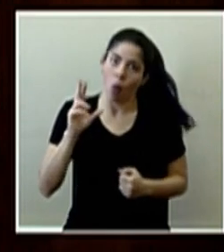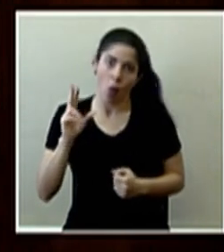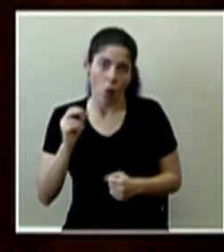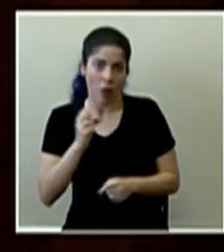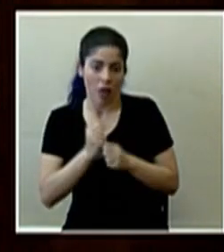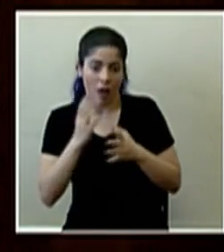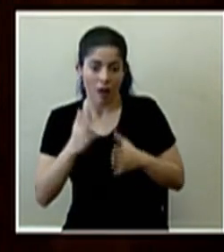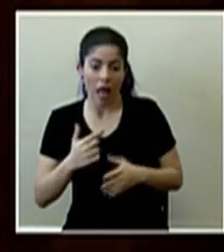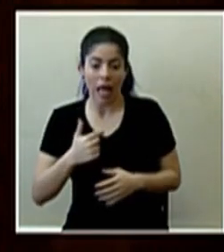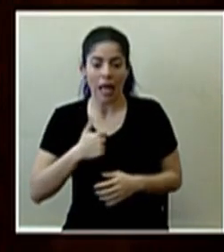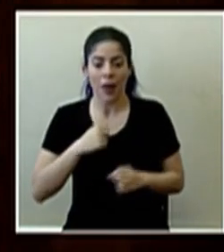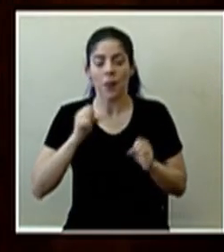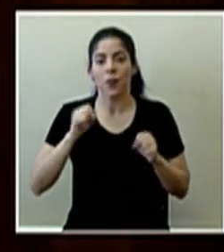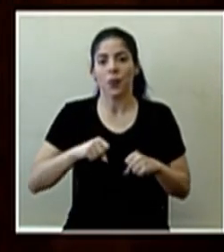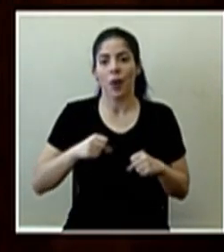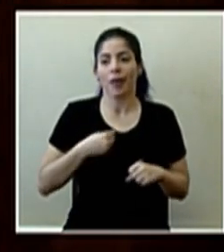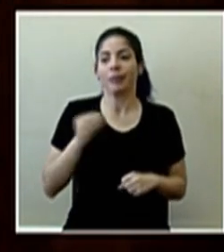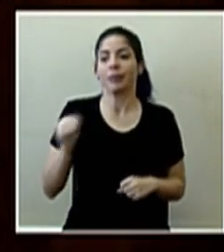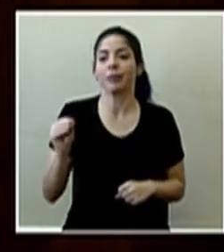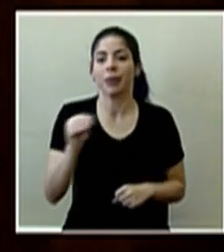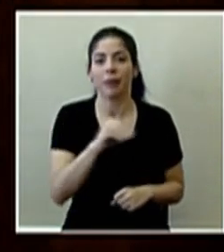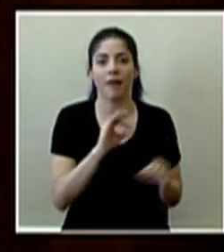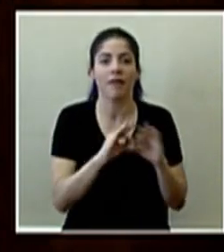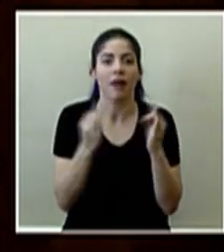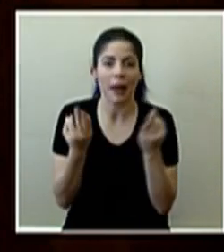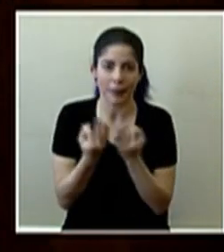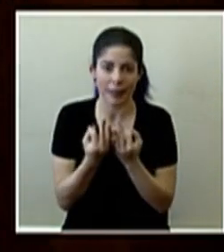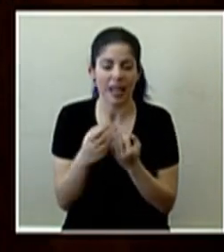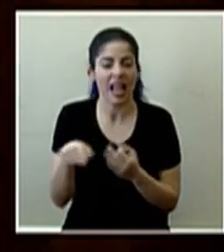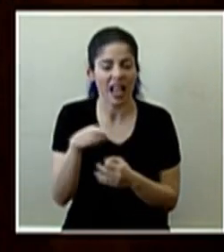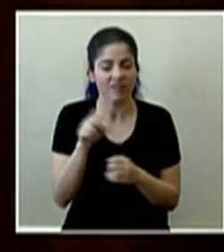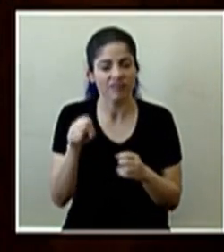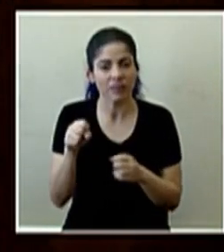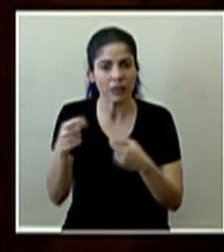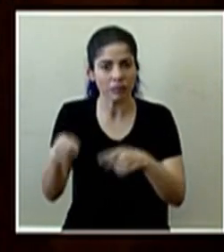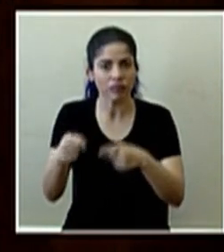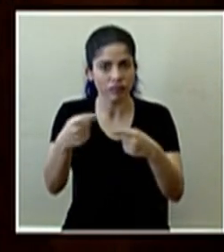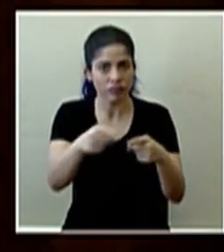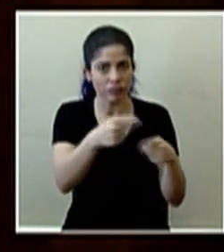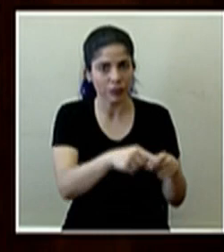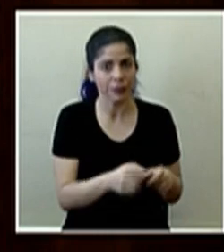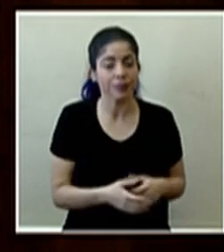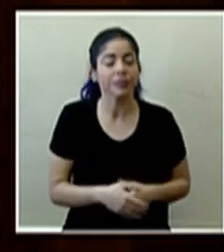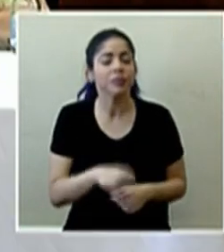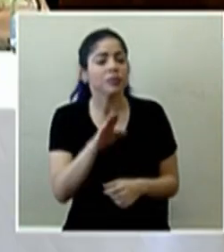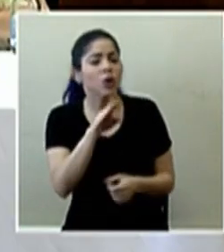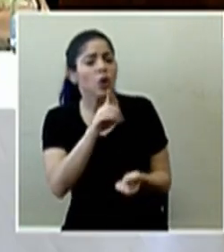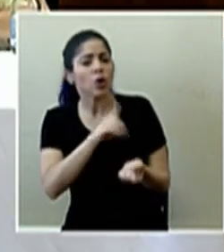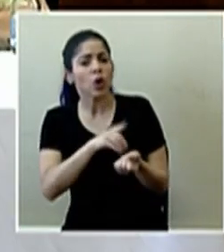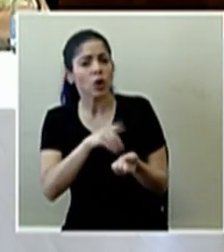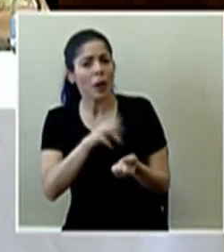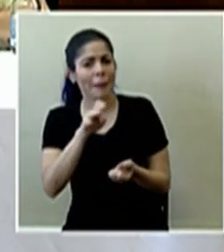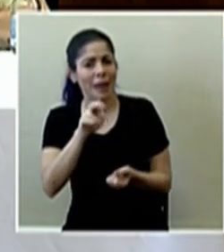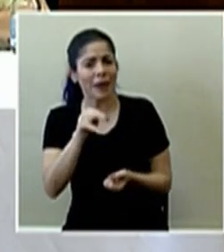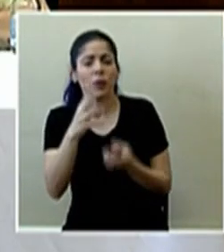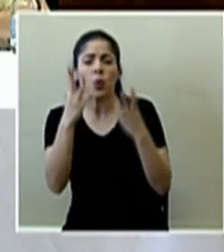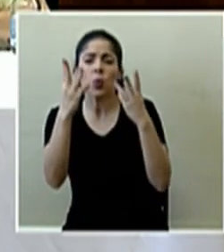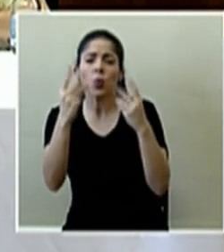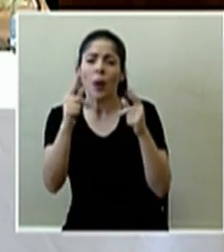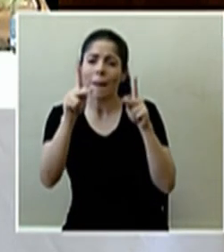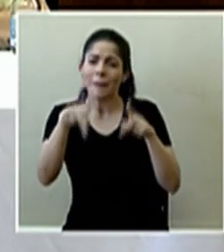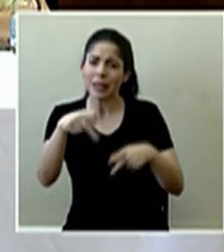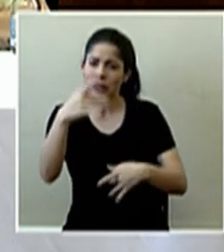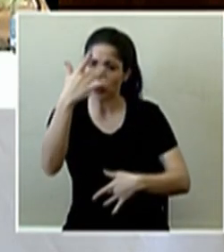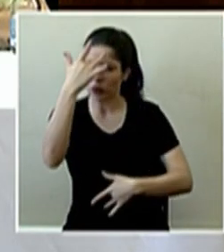de que contagie al resto de la familia. Y eso sí se ha dado. Doctor Marín, ¿qué porcentaje de personas